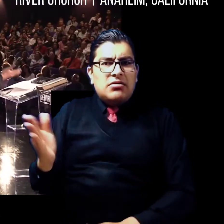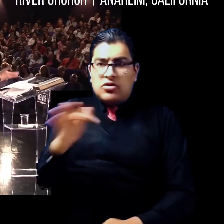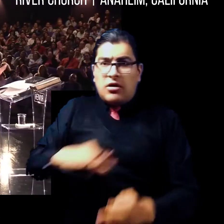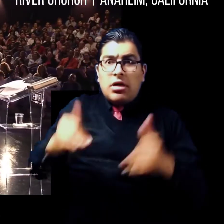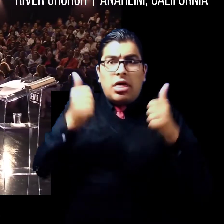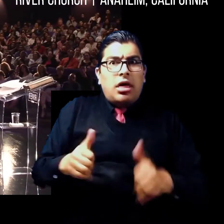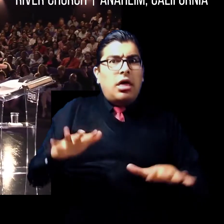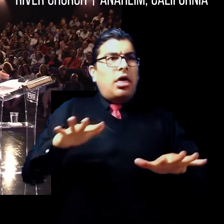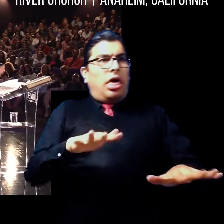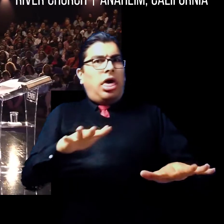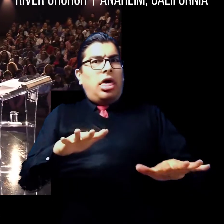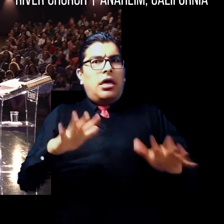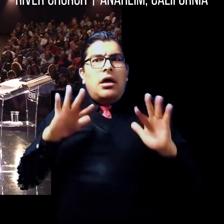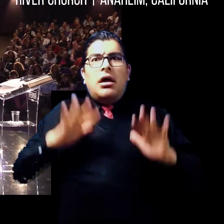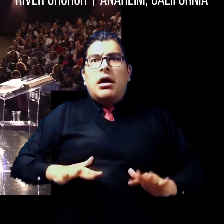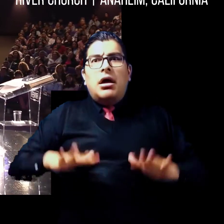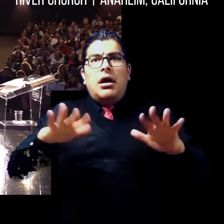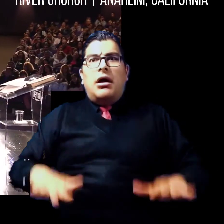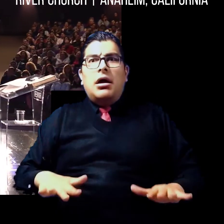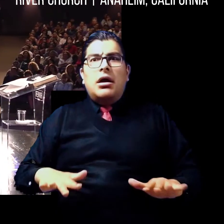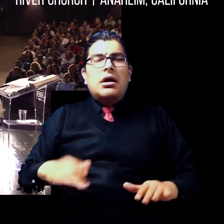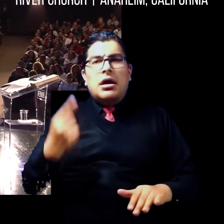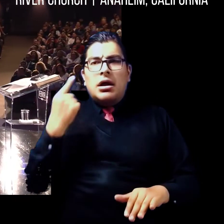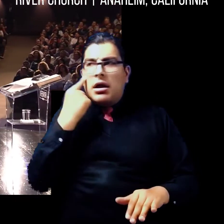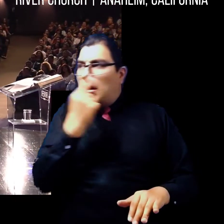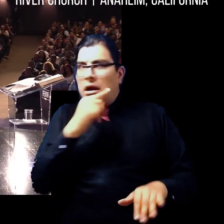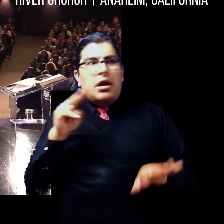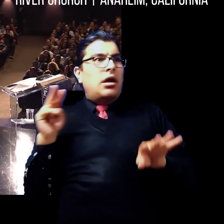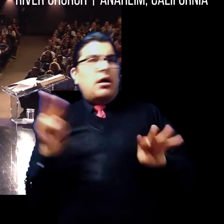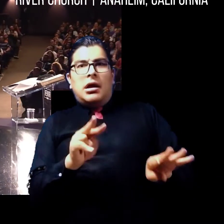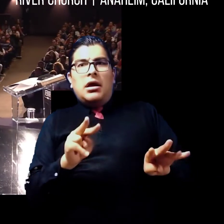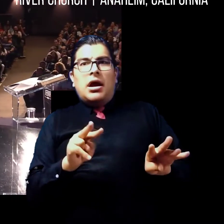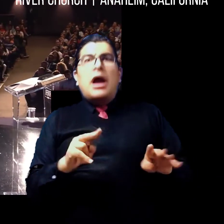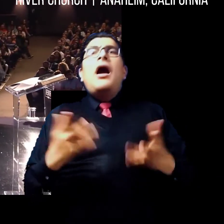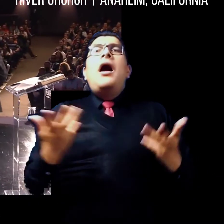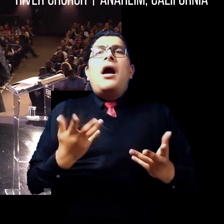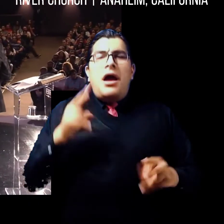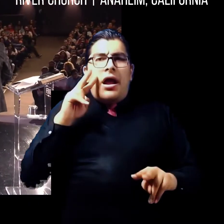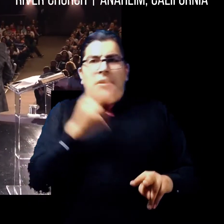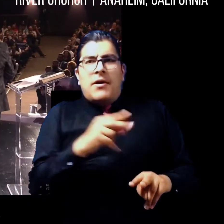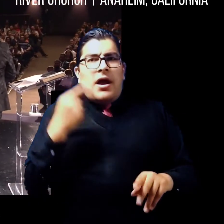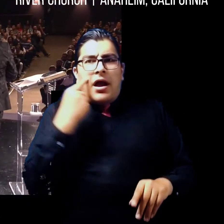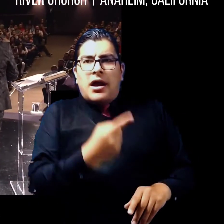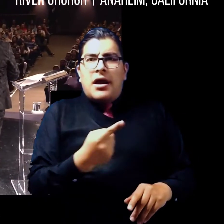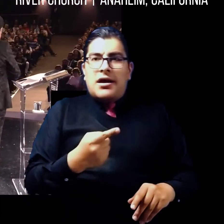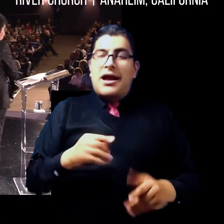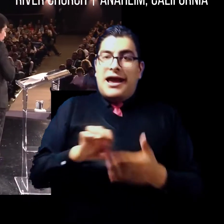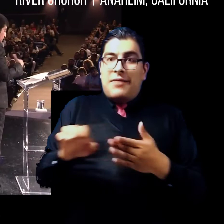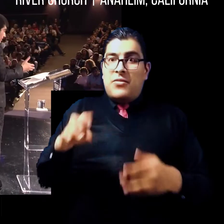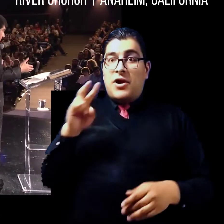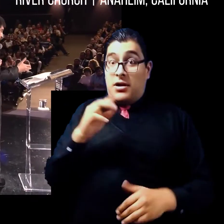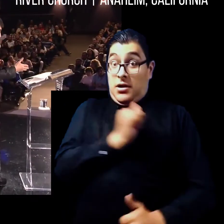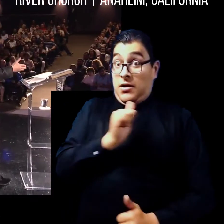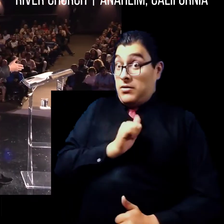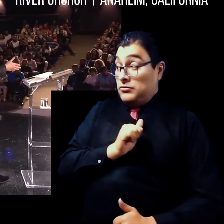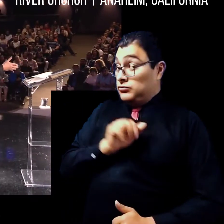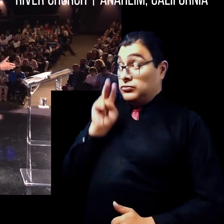todos paralizados? ¿Qué vieron ellos? En primer lugar, el guardia ve a hombres